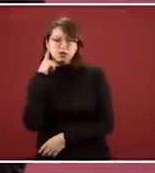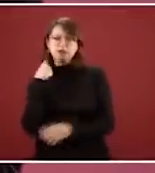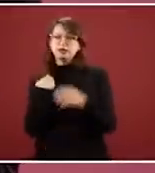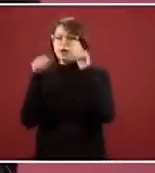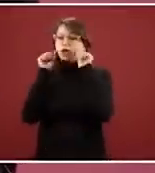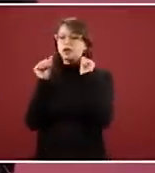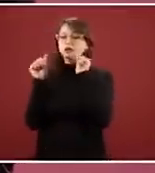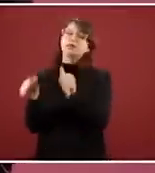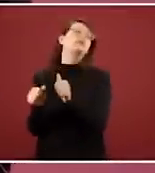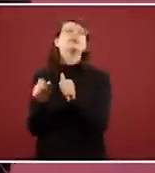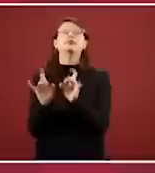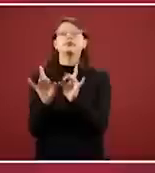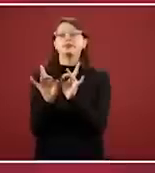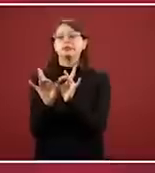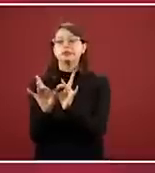un incidente